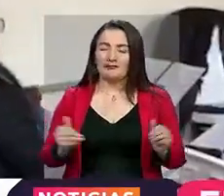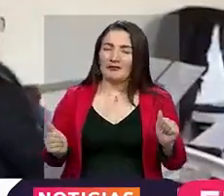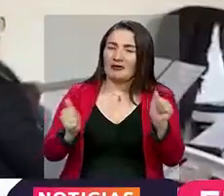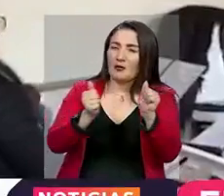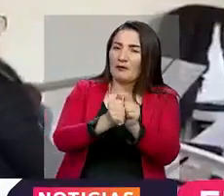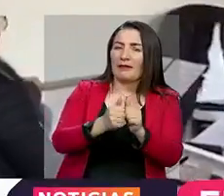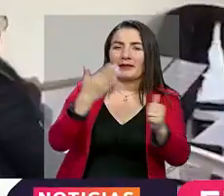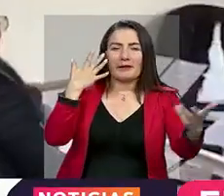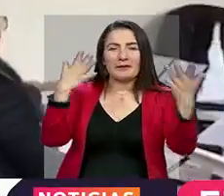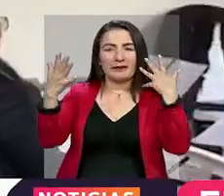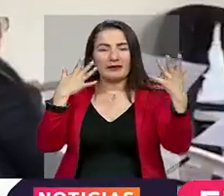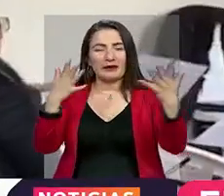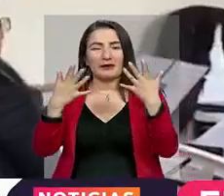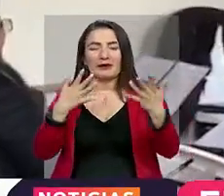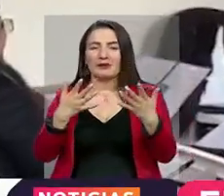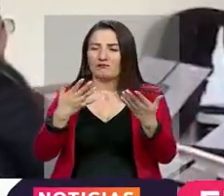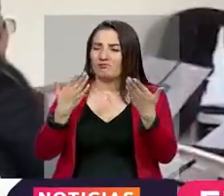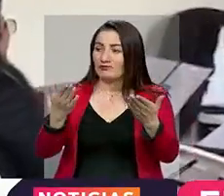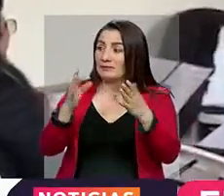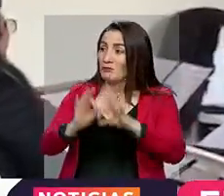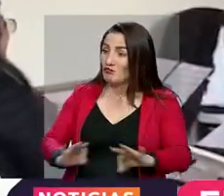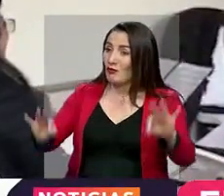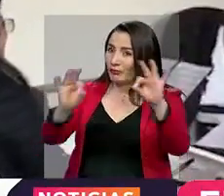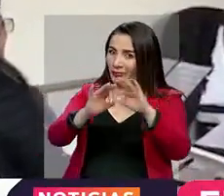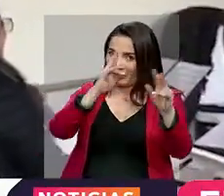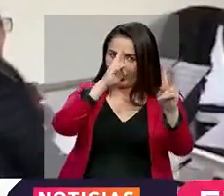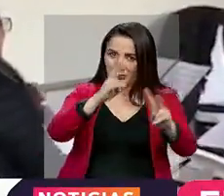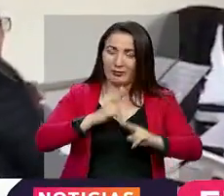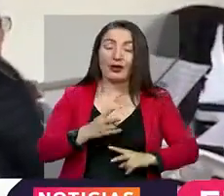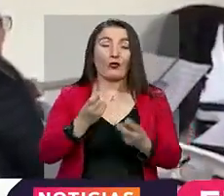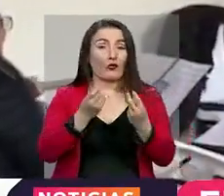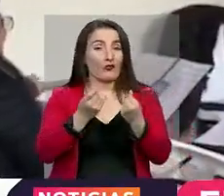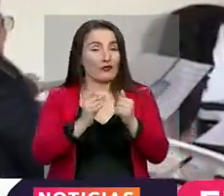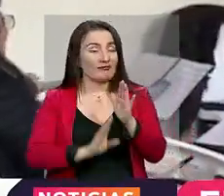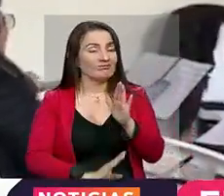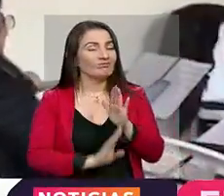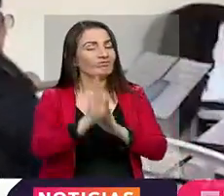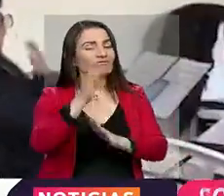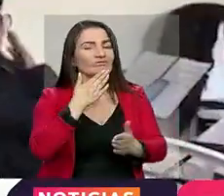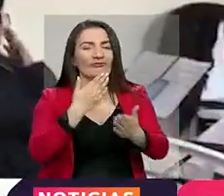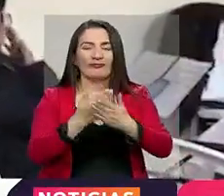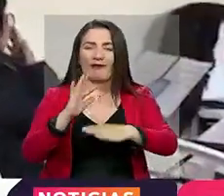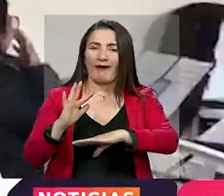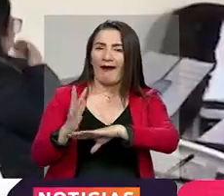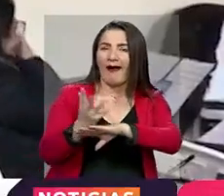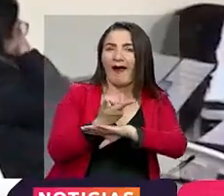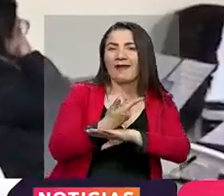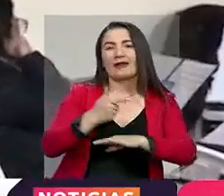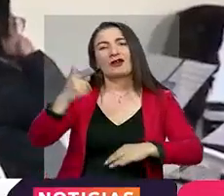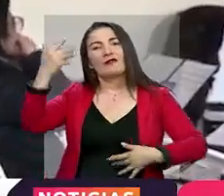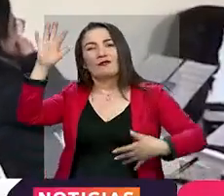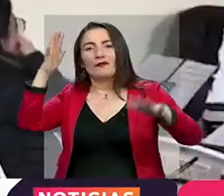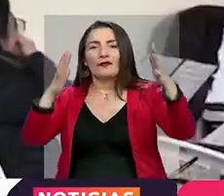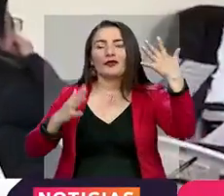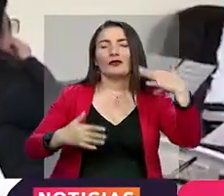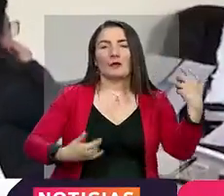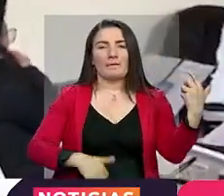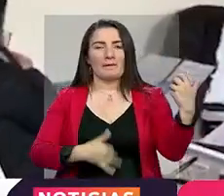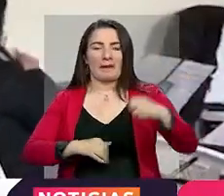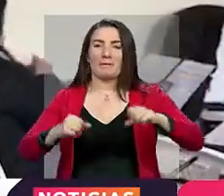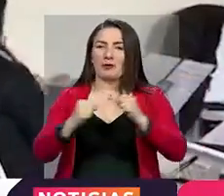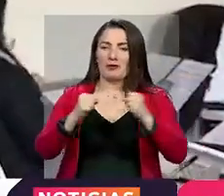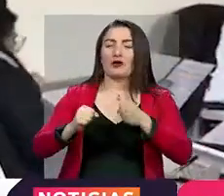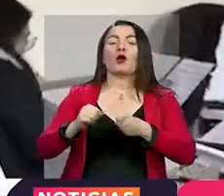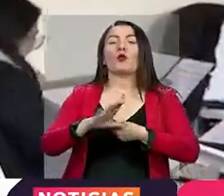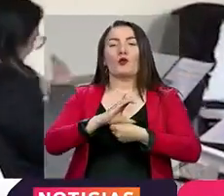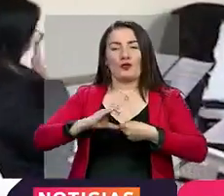a nuestro campesinado, decirles que son muy importantes para nuestra economía y que desde el arte y el folclore cundinamarqués y bogotano